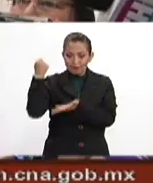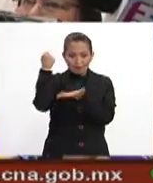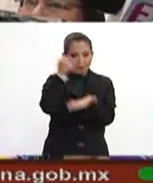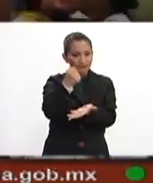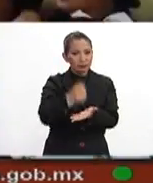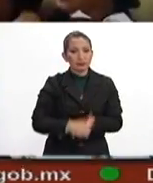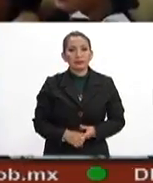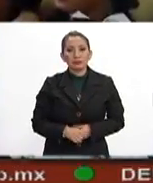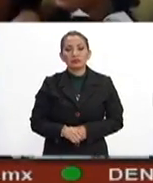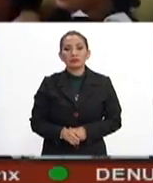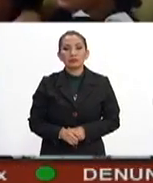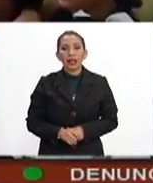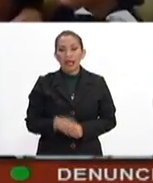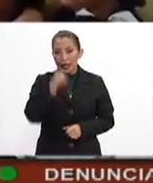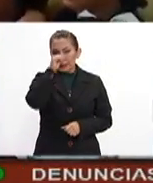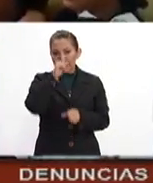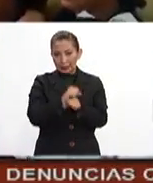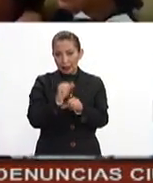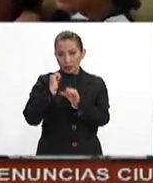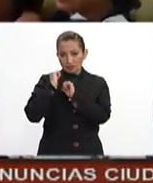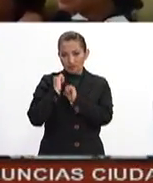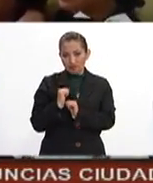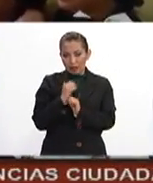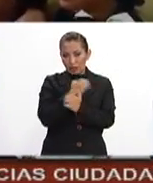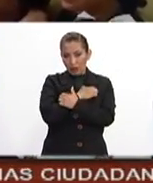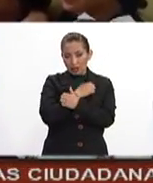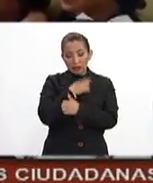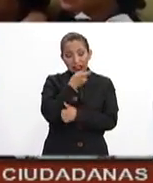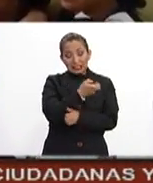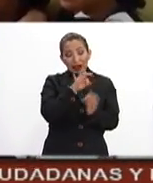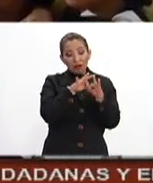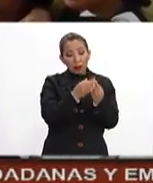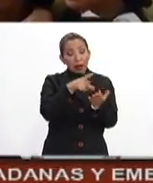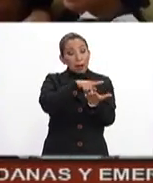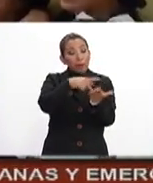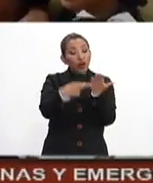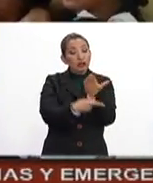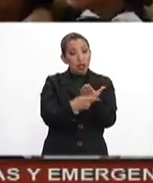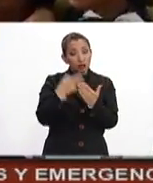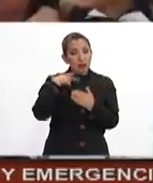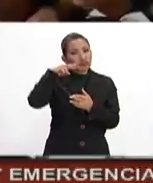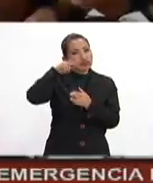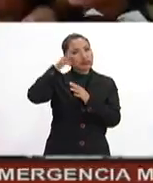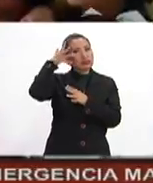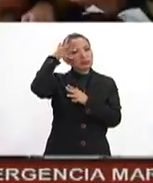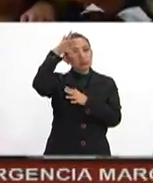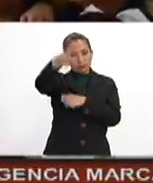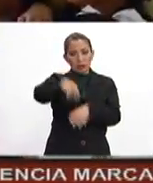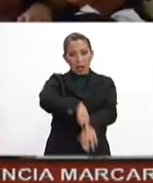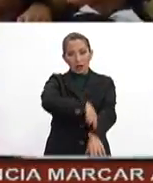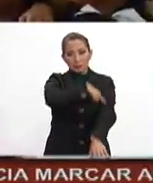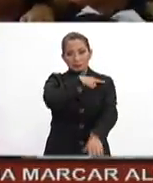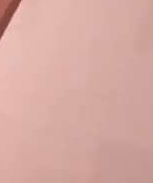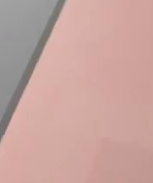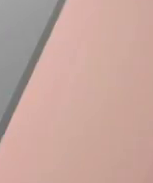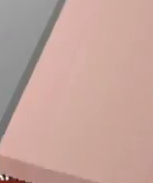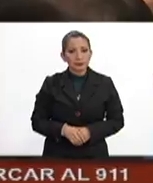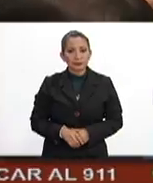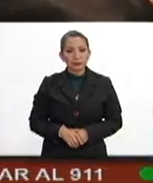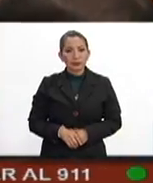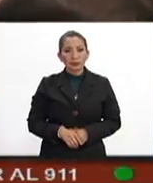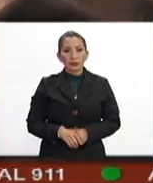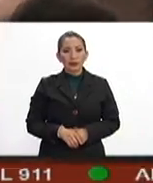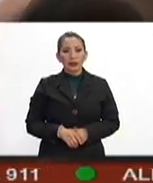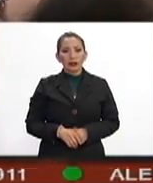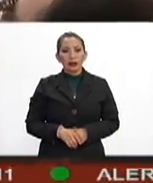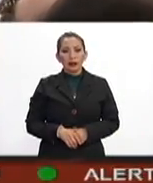presupuesto. El secretario Nuño reiteró que este modelo es un proyecto de visión a largo plazo.